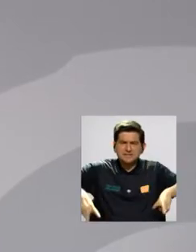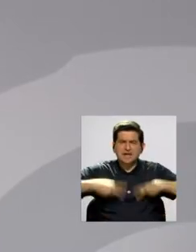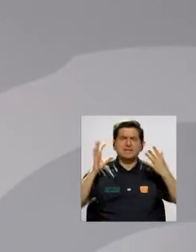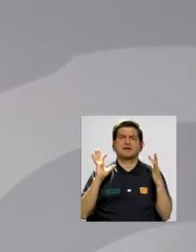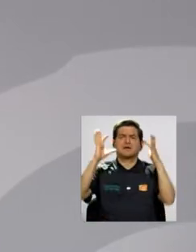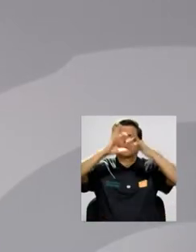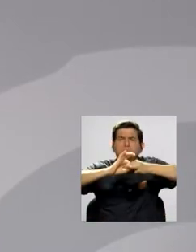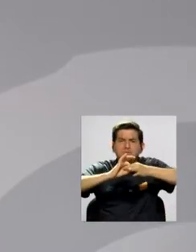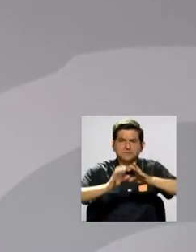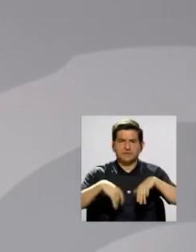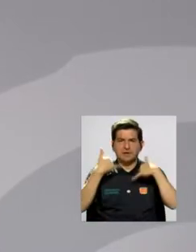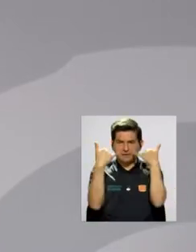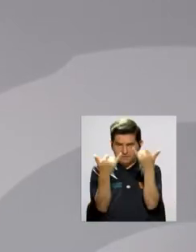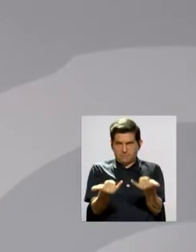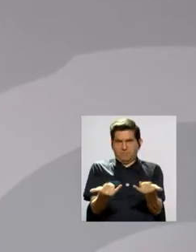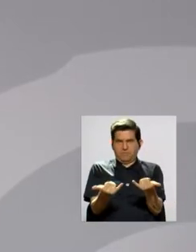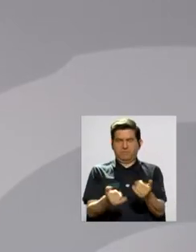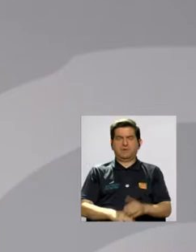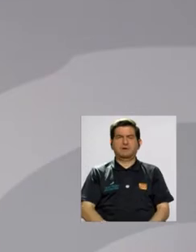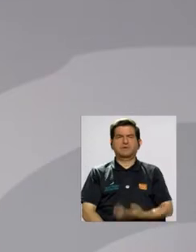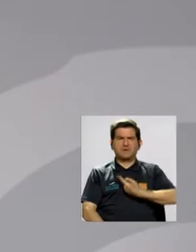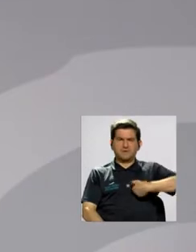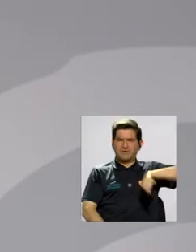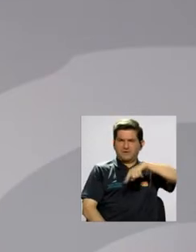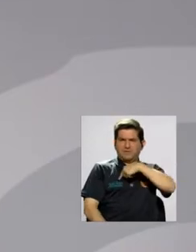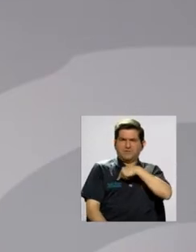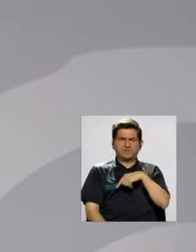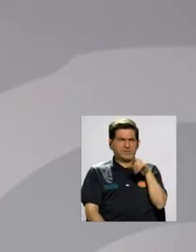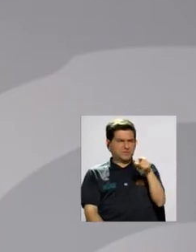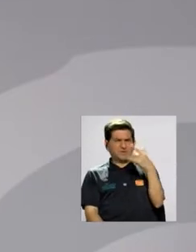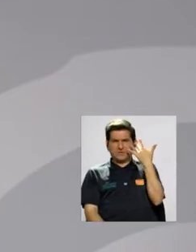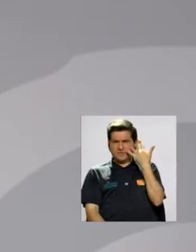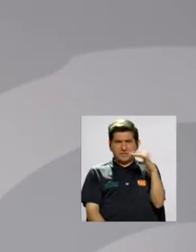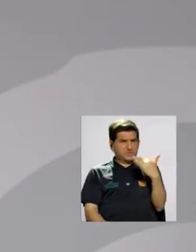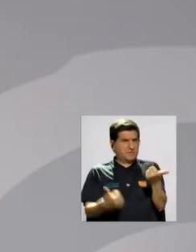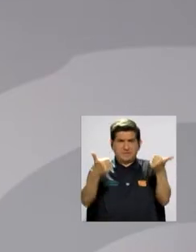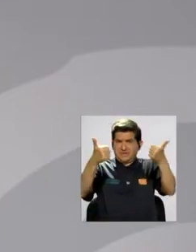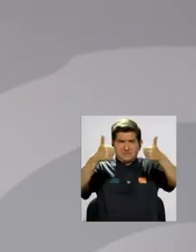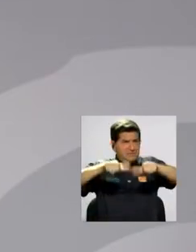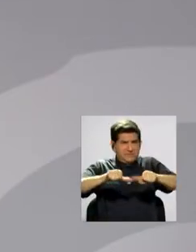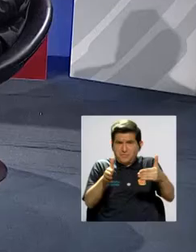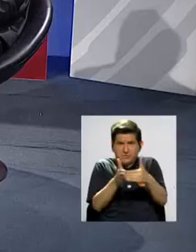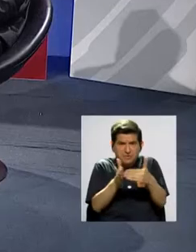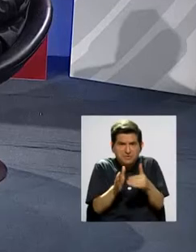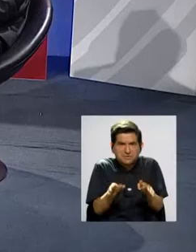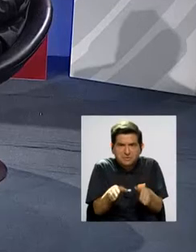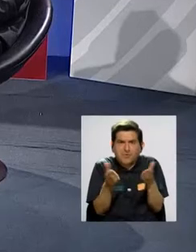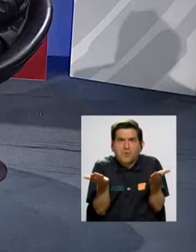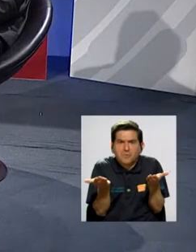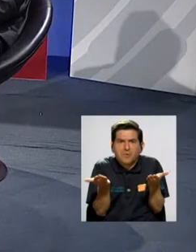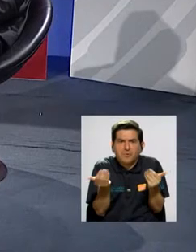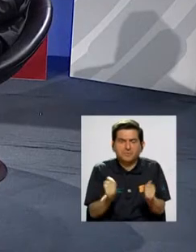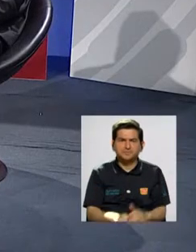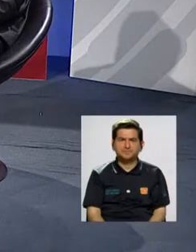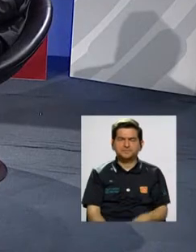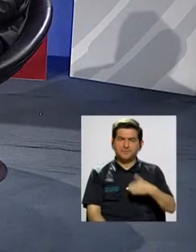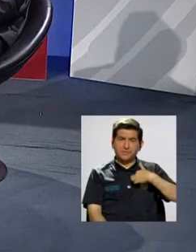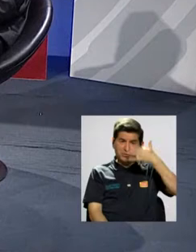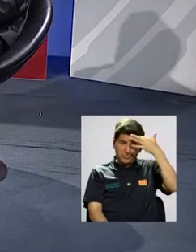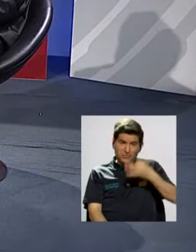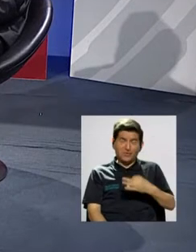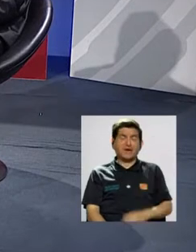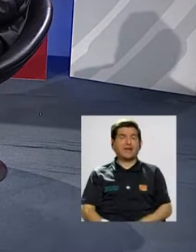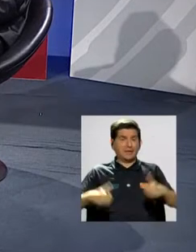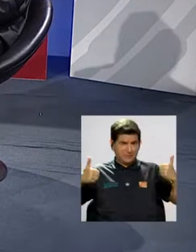conjunta. Ahora, ¿cómo hacemos esto que parece irreconciliable, Marcia? Yo creo que ese va a ser uno de los